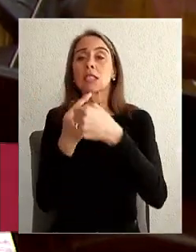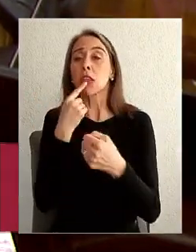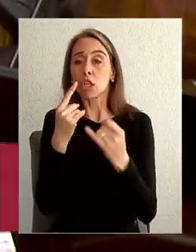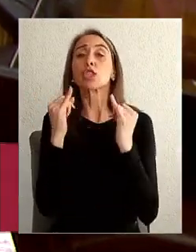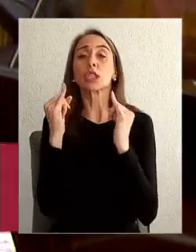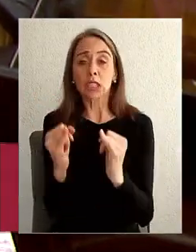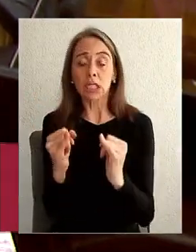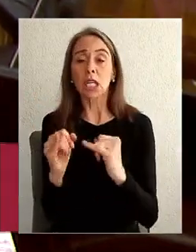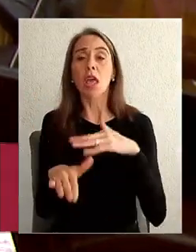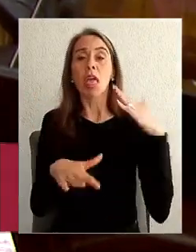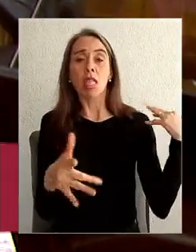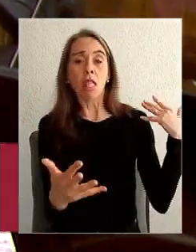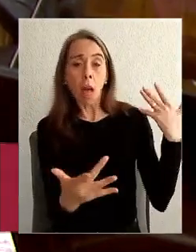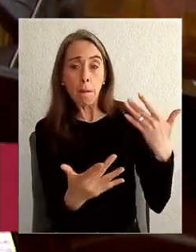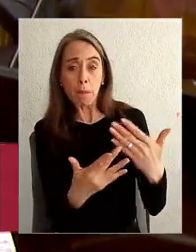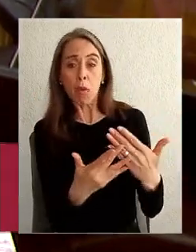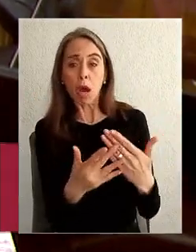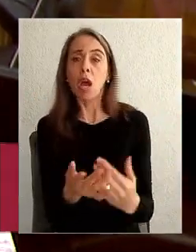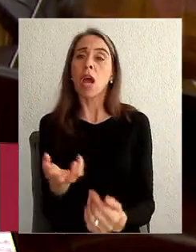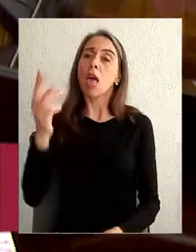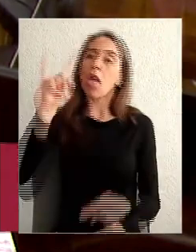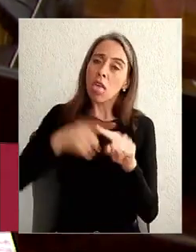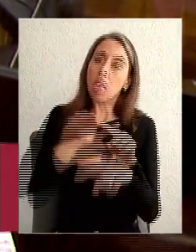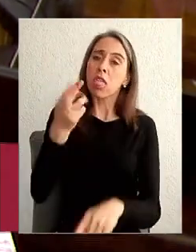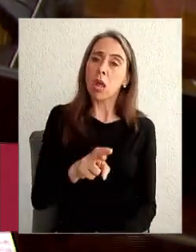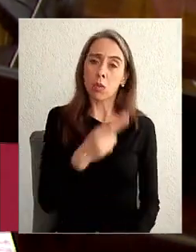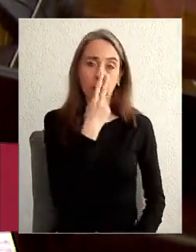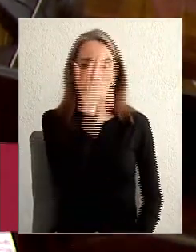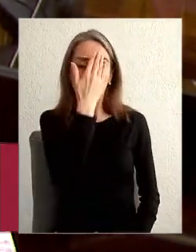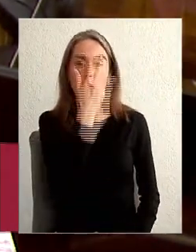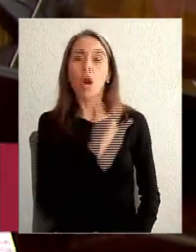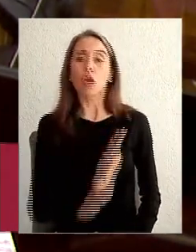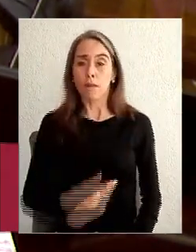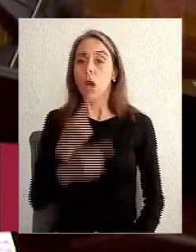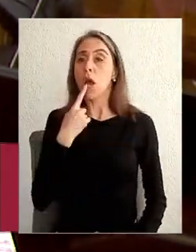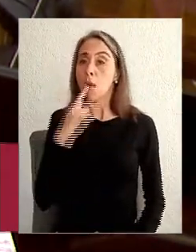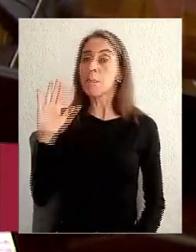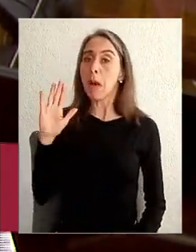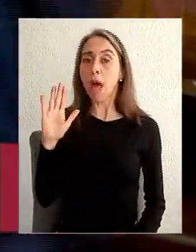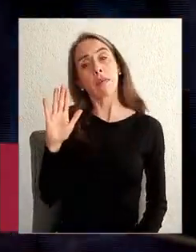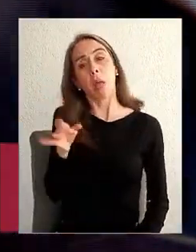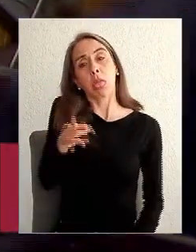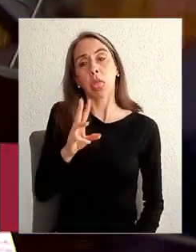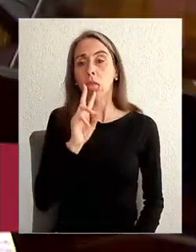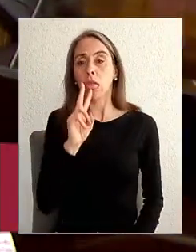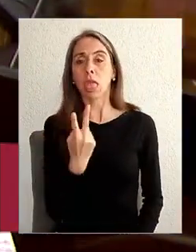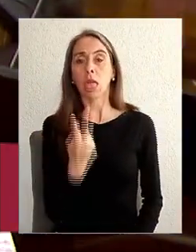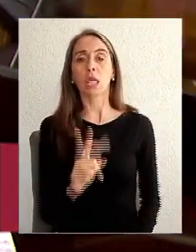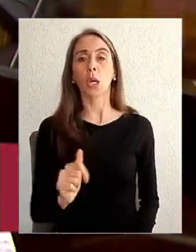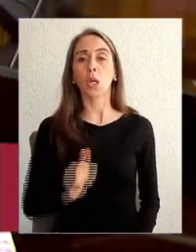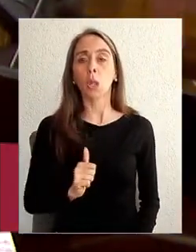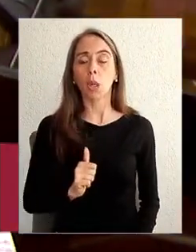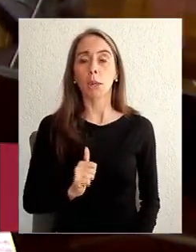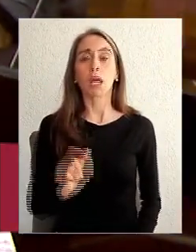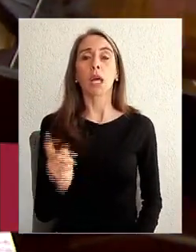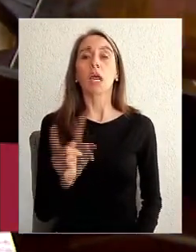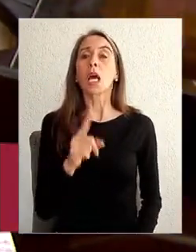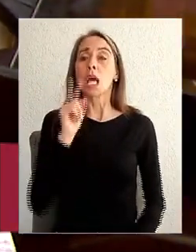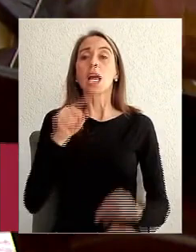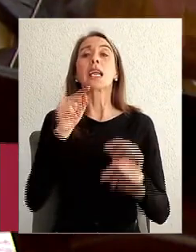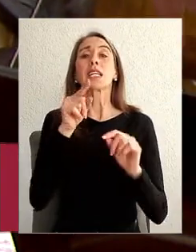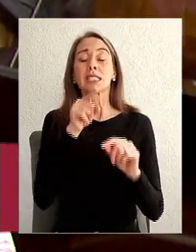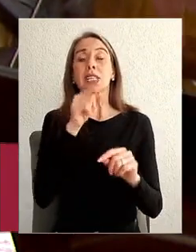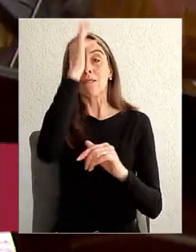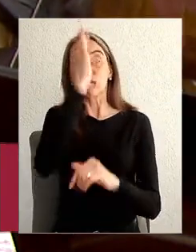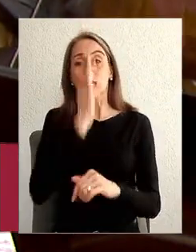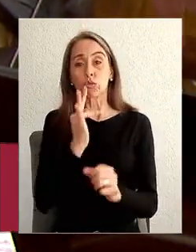nuevo, el gobierno no ha cumplido la palabra. Porque aquí cuando tratamos el tema del cumplimiento de las metas sanitarias, el señor ministro de Salud